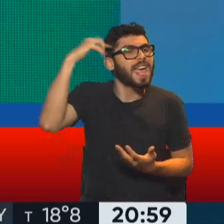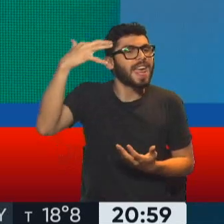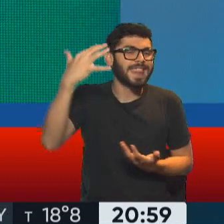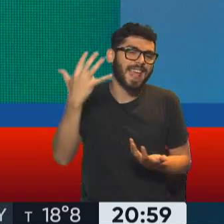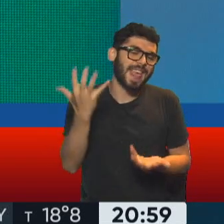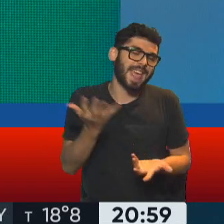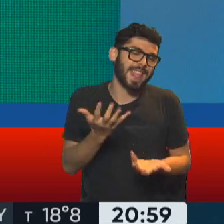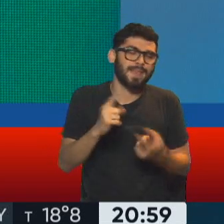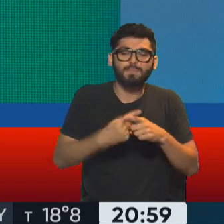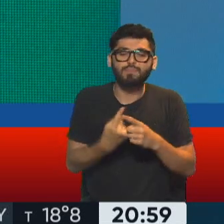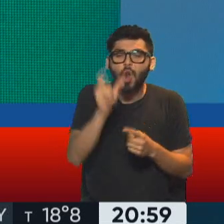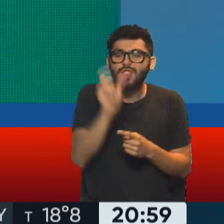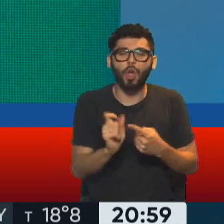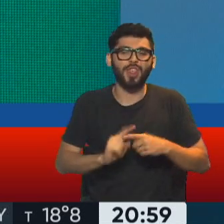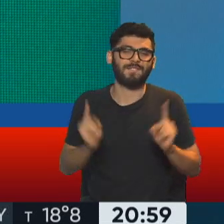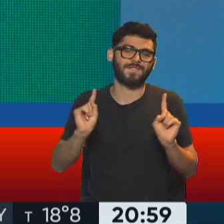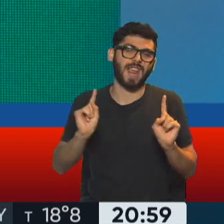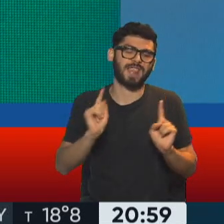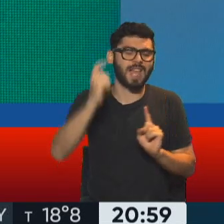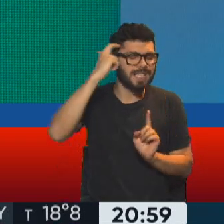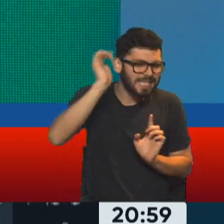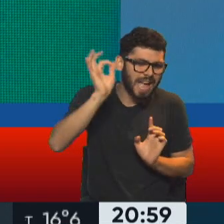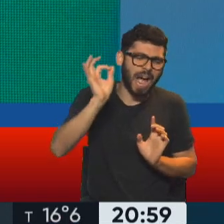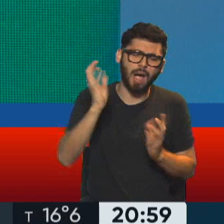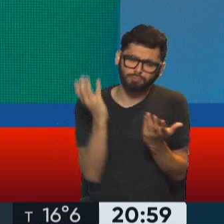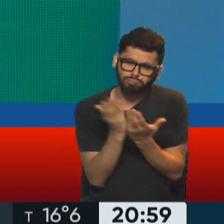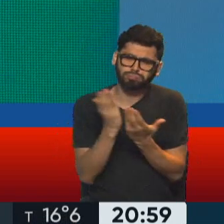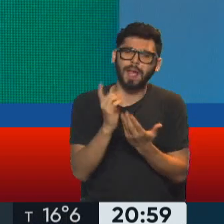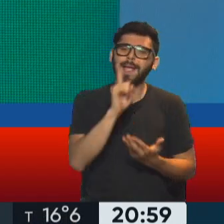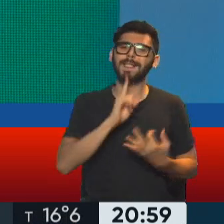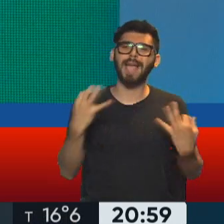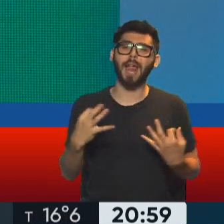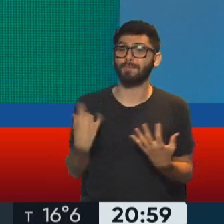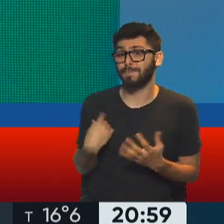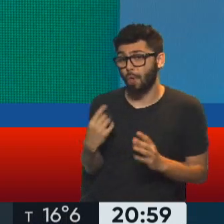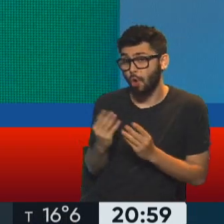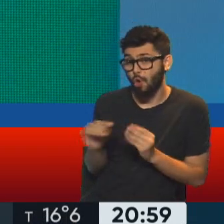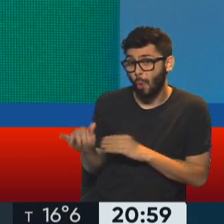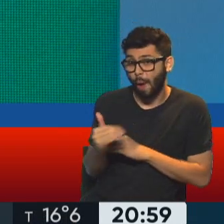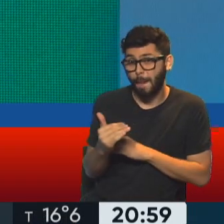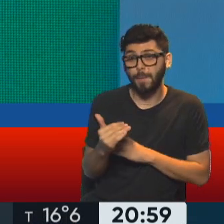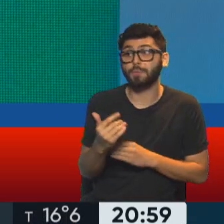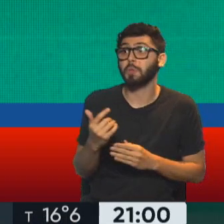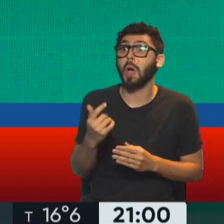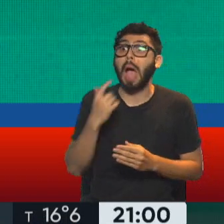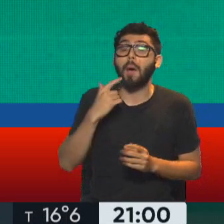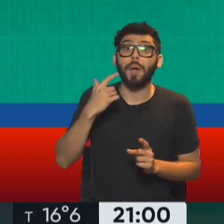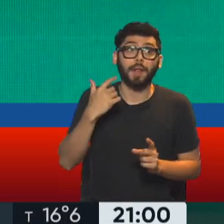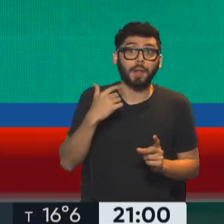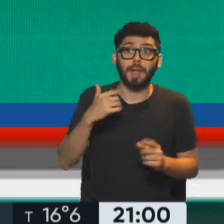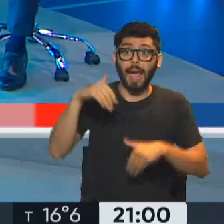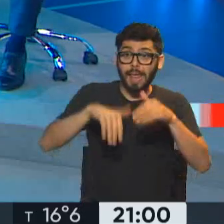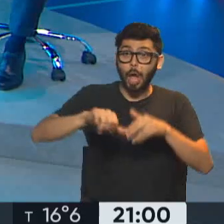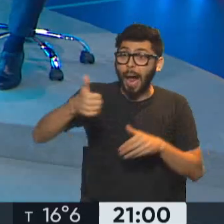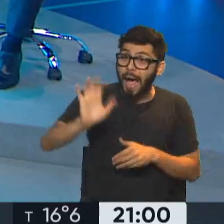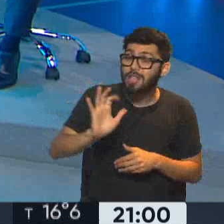de político, es un intelectual, es un hombre serio. Nos vamos. María Eugenia si no vale es para ganar elecciones o hay que tener otra